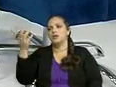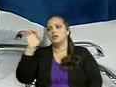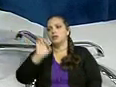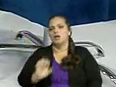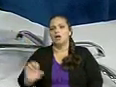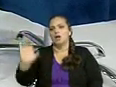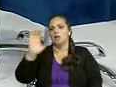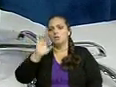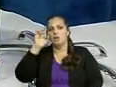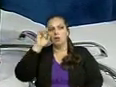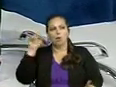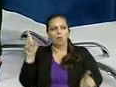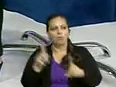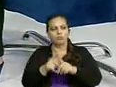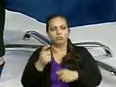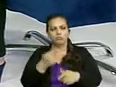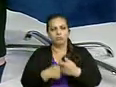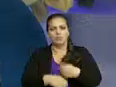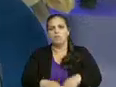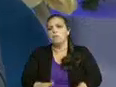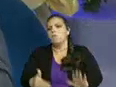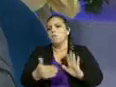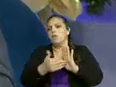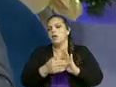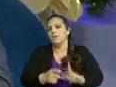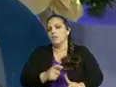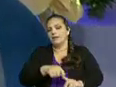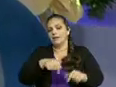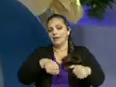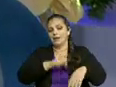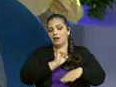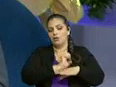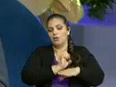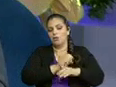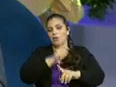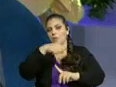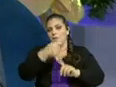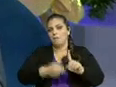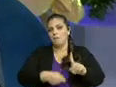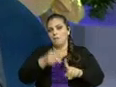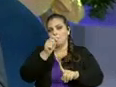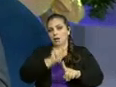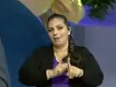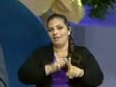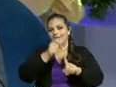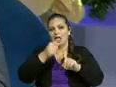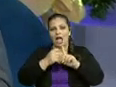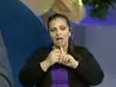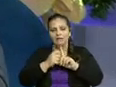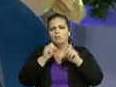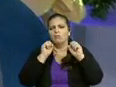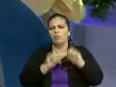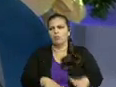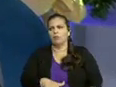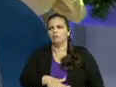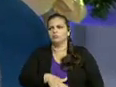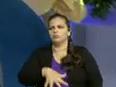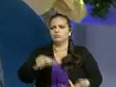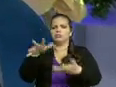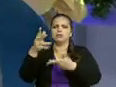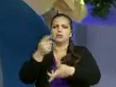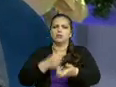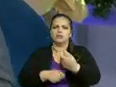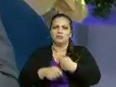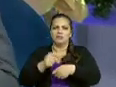muchísimos mercados, principalmente el banano ecuatoriano. El banano ecuatoriano que sigue creciendo, estamos empecinados en buscarle más y